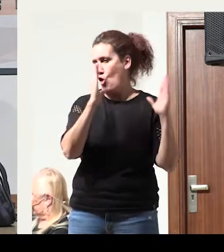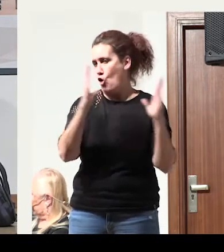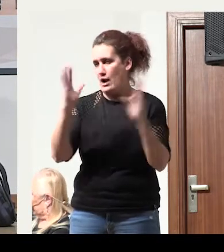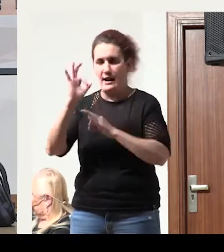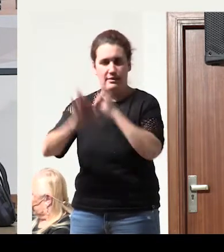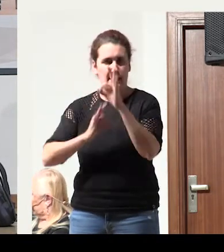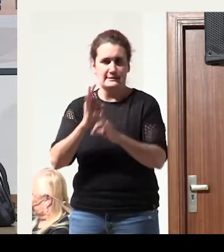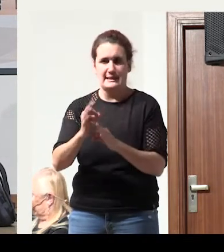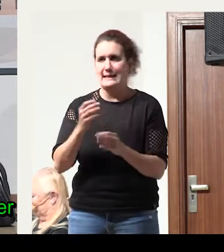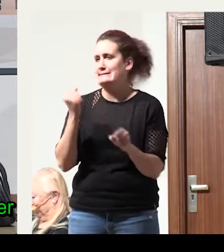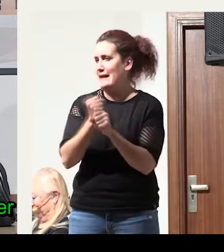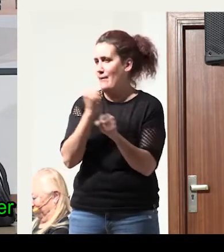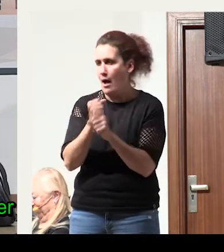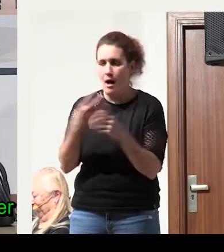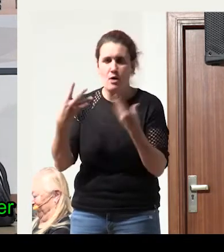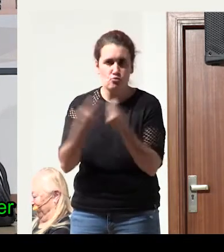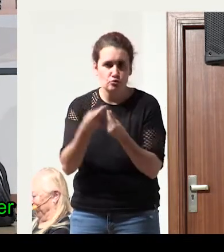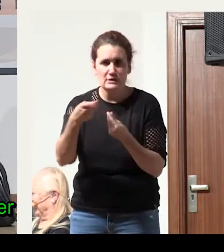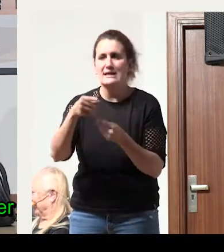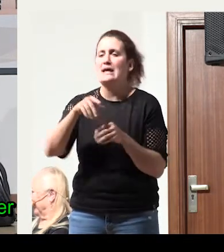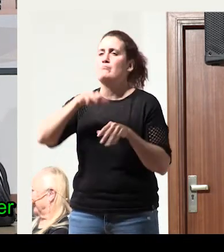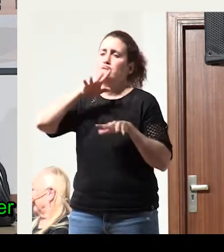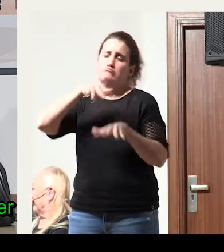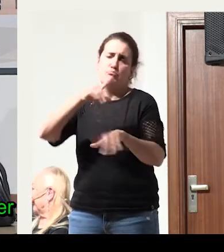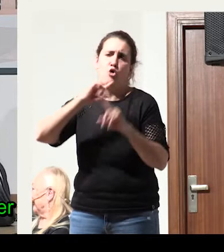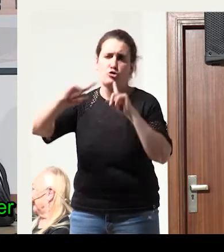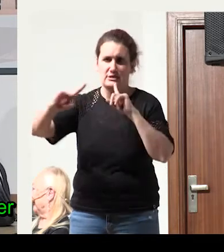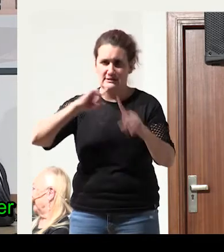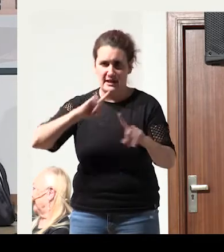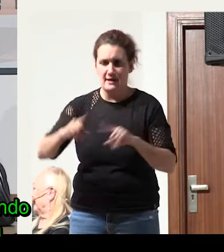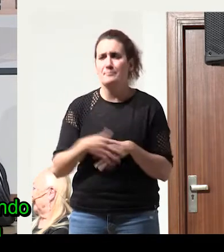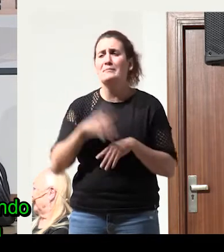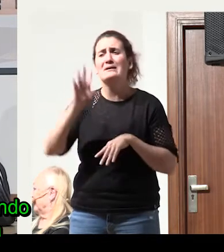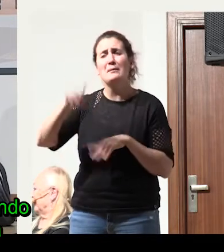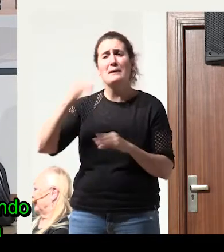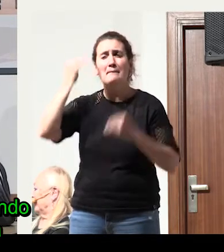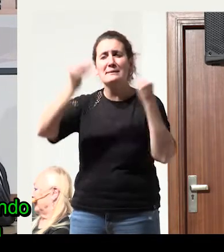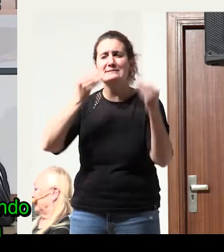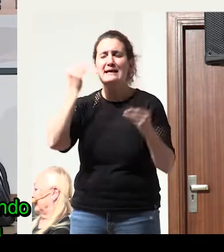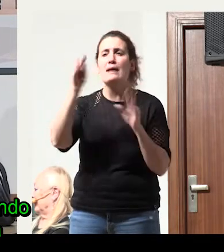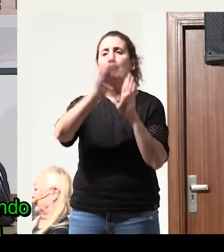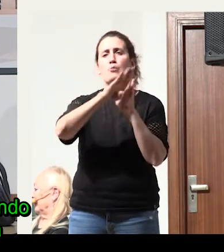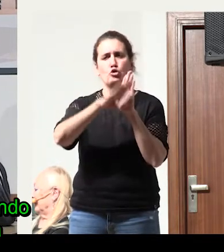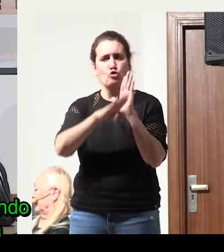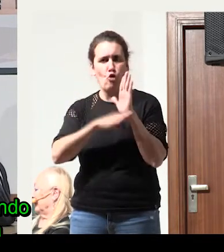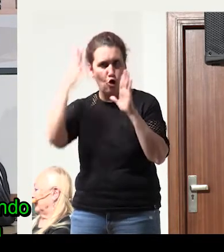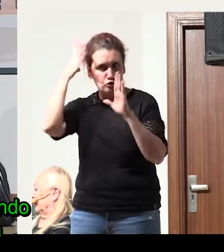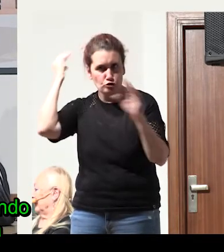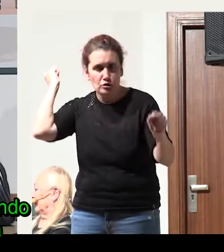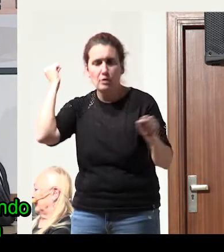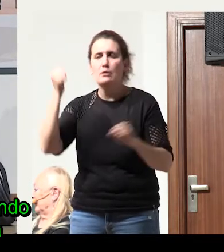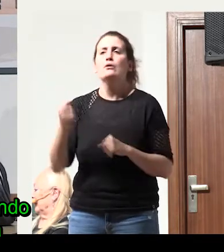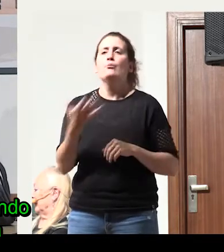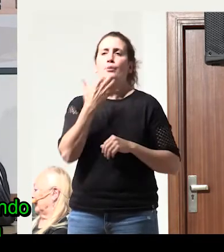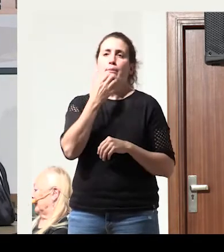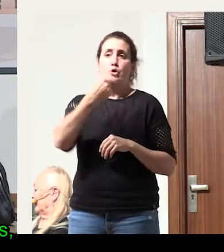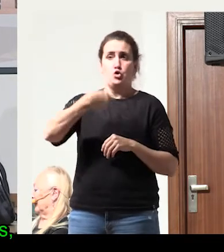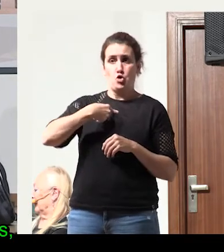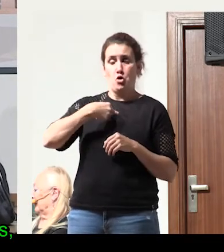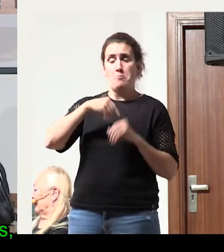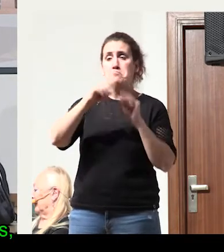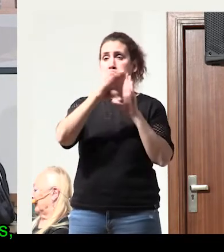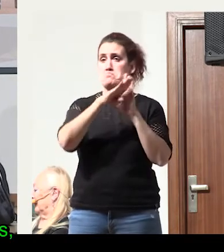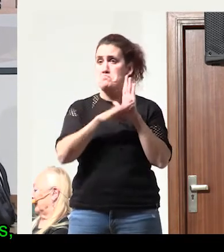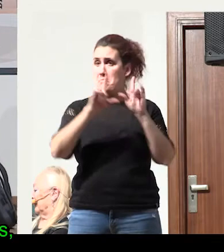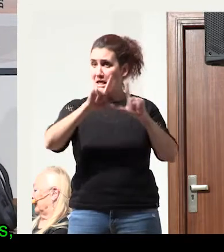sí, eso para empezar. Sí. Pero luego también lo que se puede hacer es como pensar en protocolos. Por ejemplo, yo estuve trabajando en una plataforma